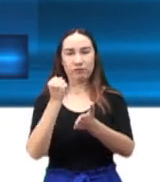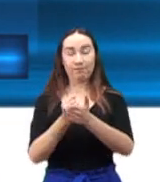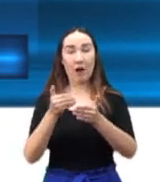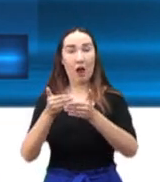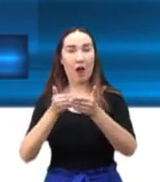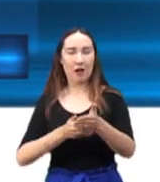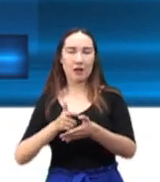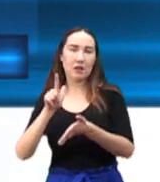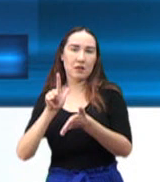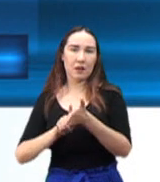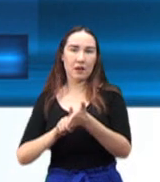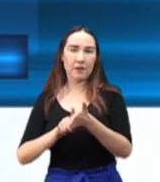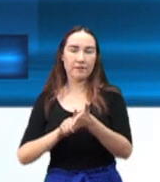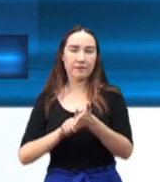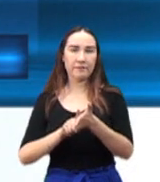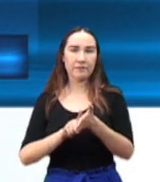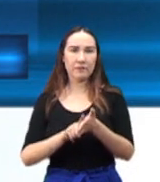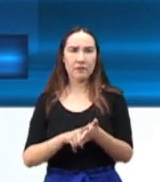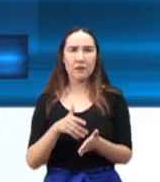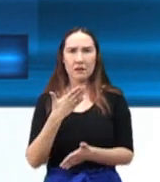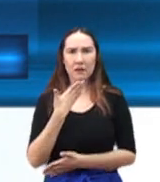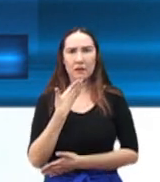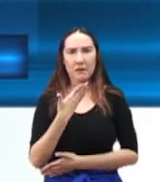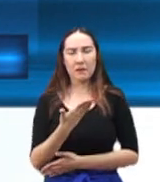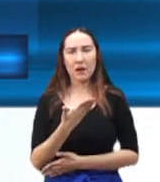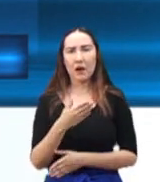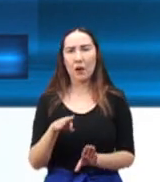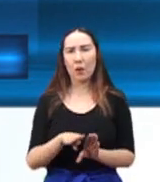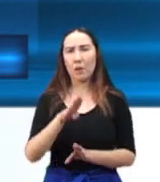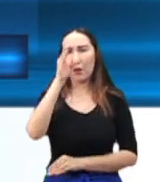su argumento porque no se